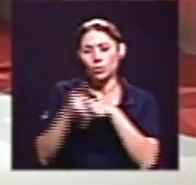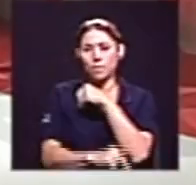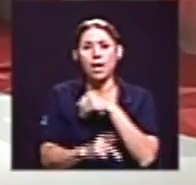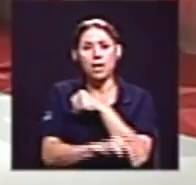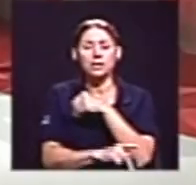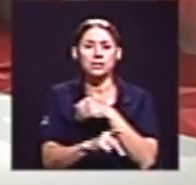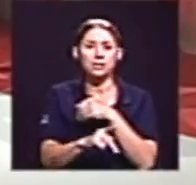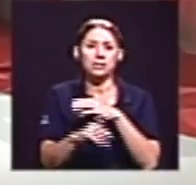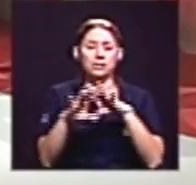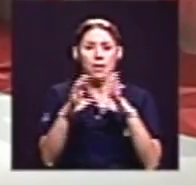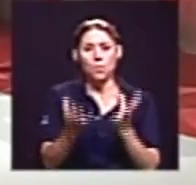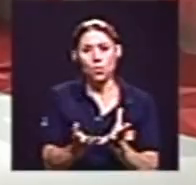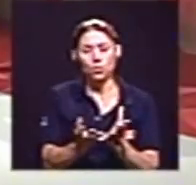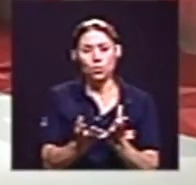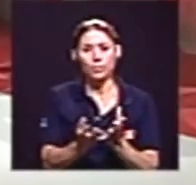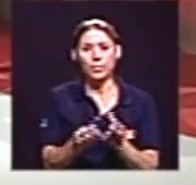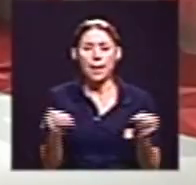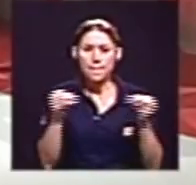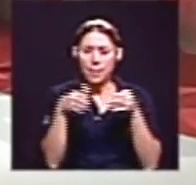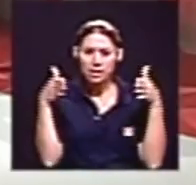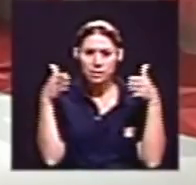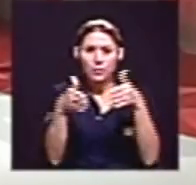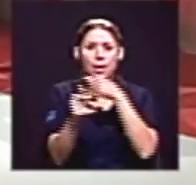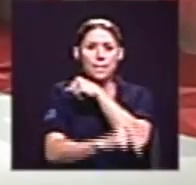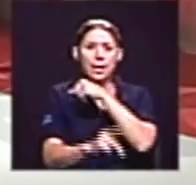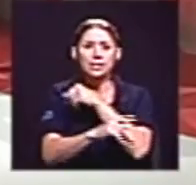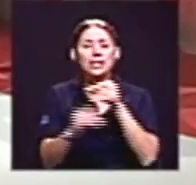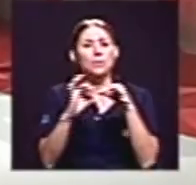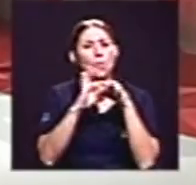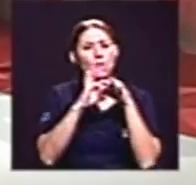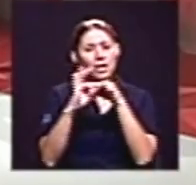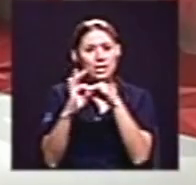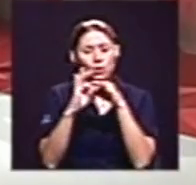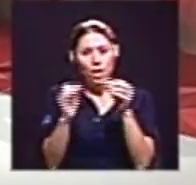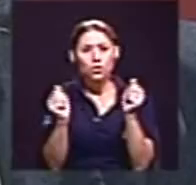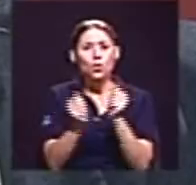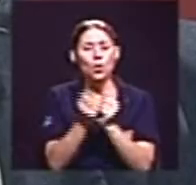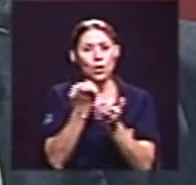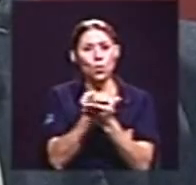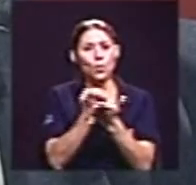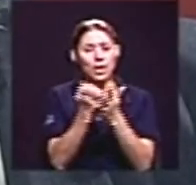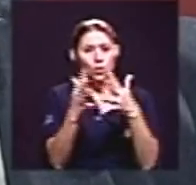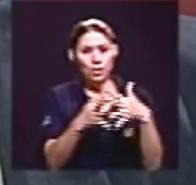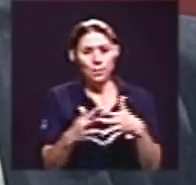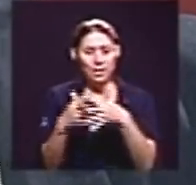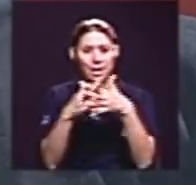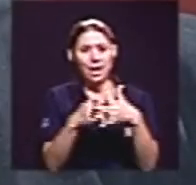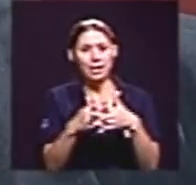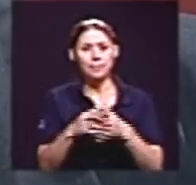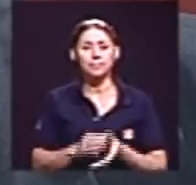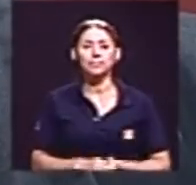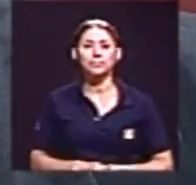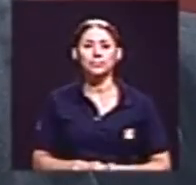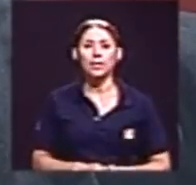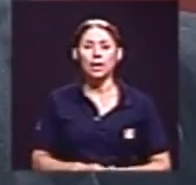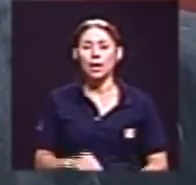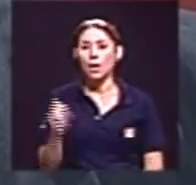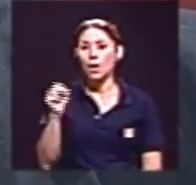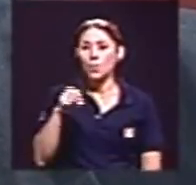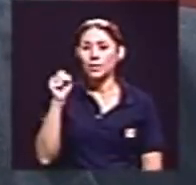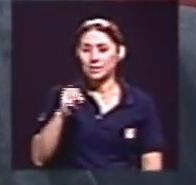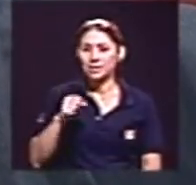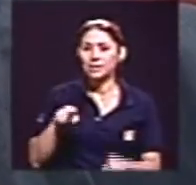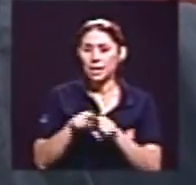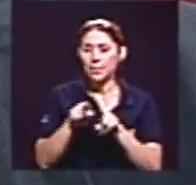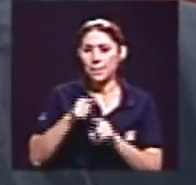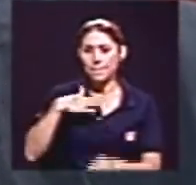otros lados del planeta, sobre todo en países muy relacionados con la economía norteamericana. Sí, y me parece también